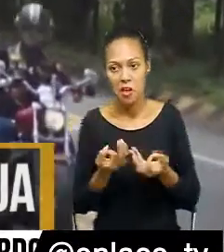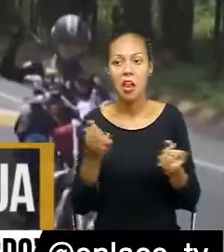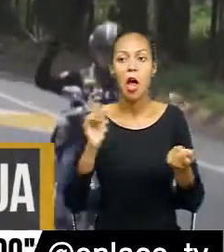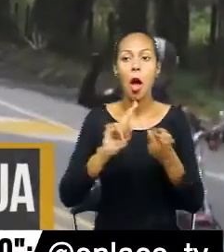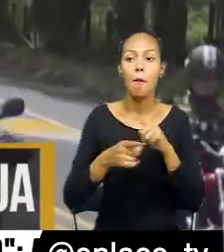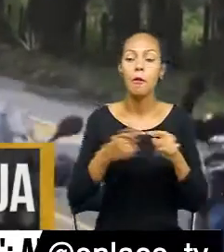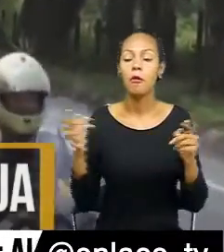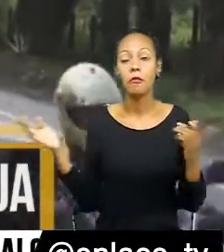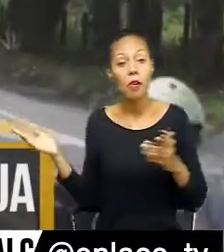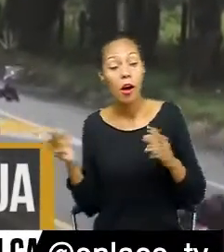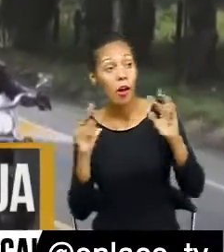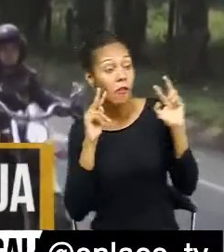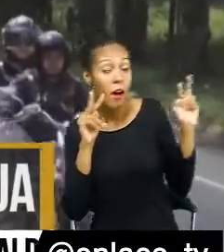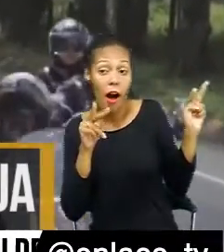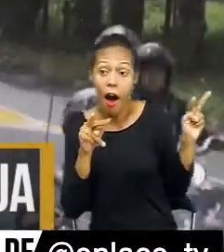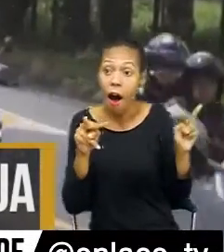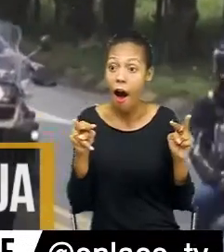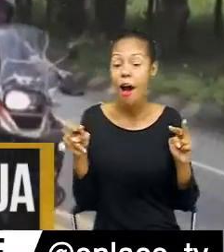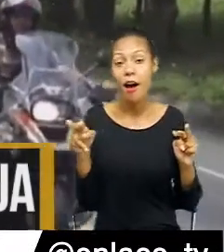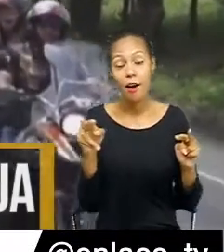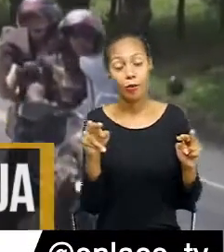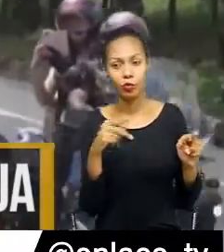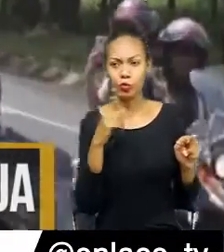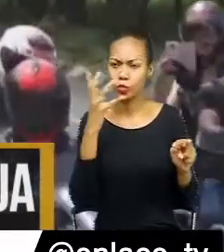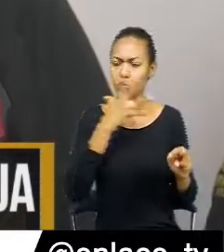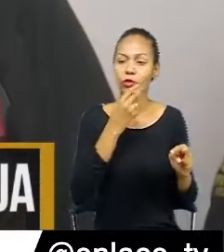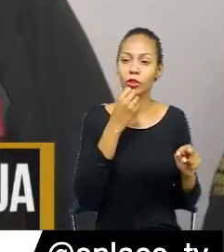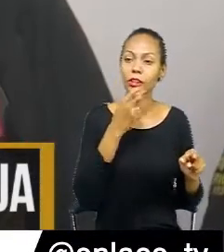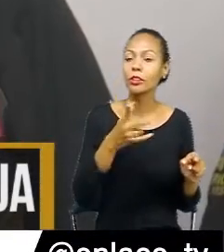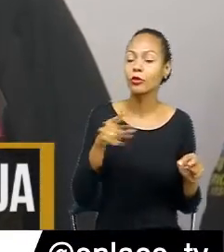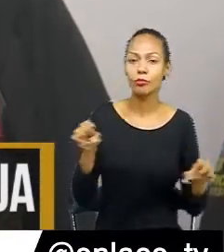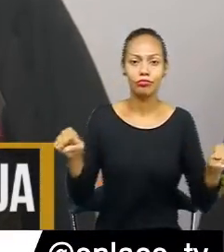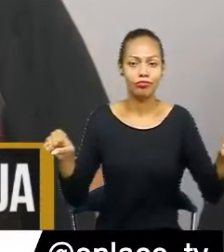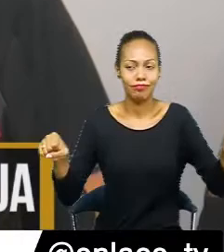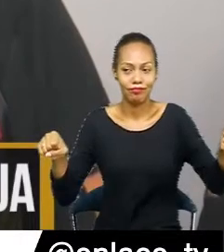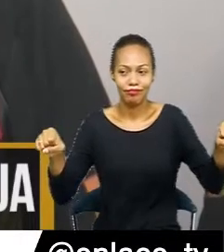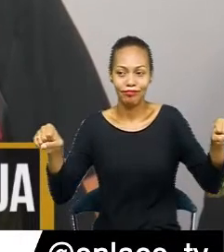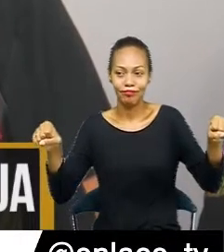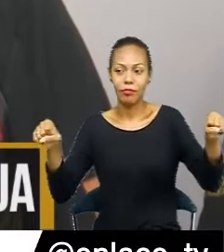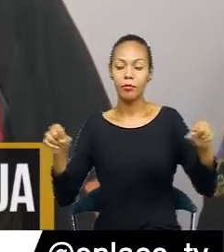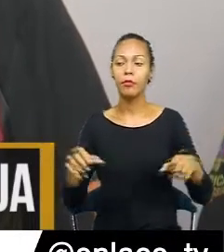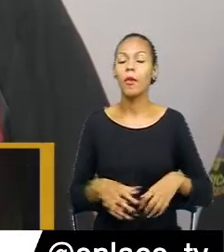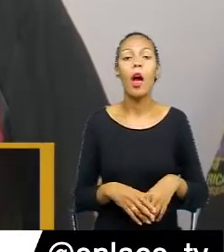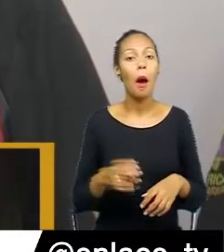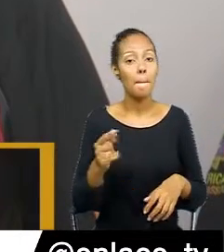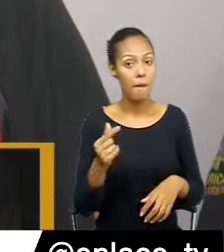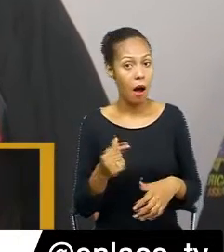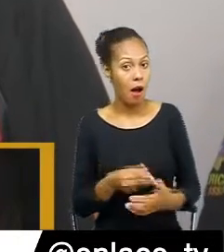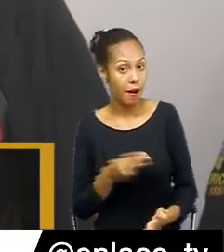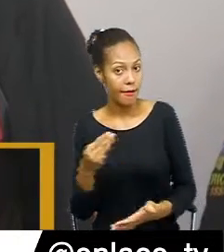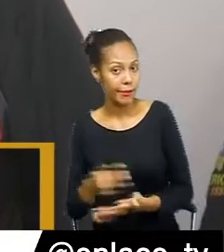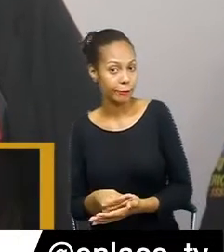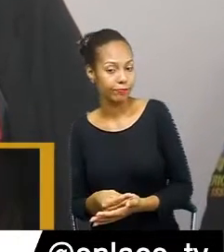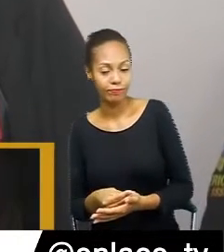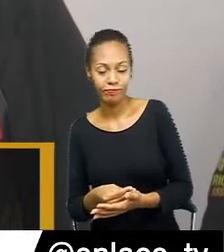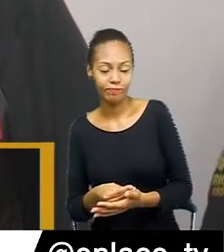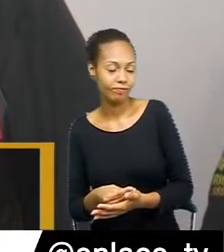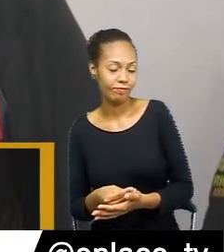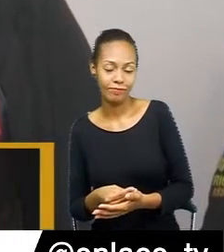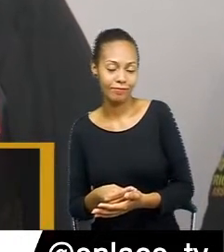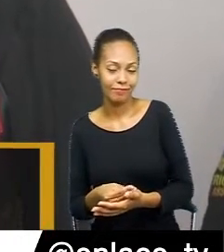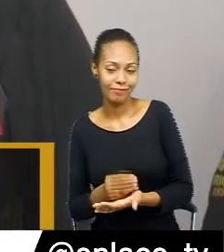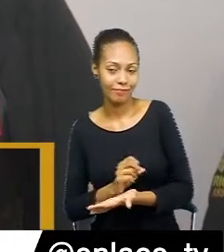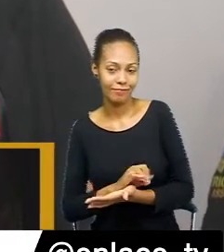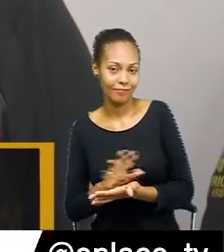llevar distracción a los apasionados de estas motocicletas. No tiene ningún costo, nosotros nos vamos a congregar ahí, nos vamos a